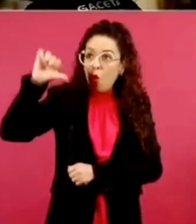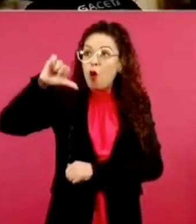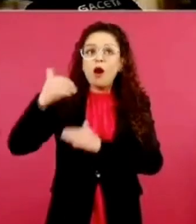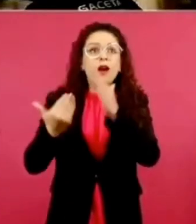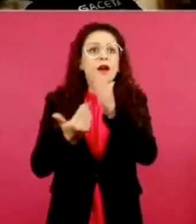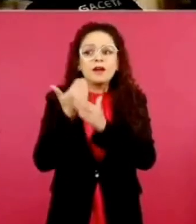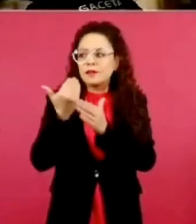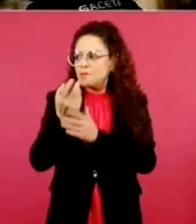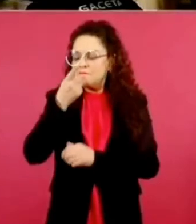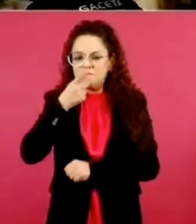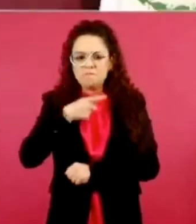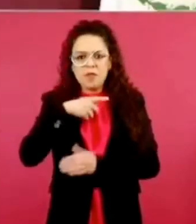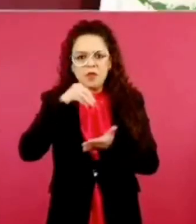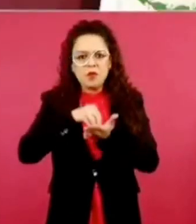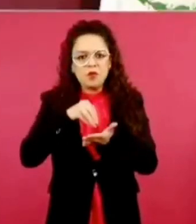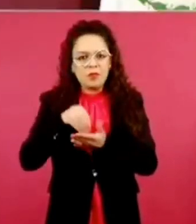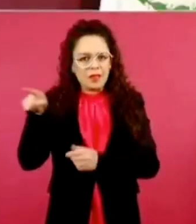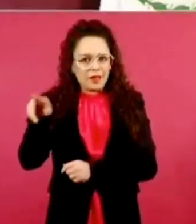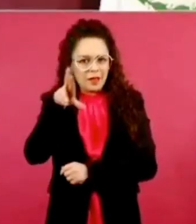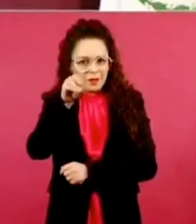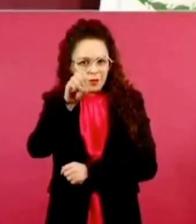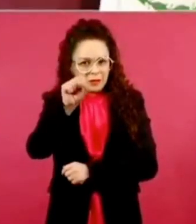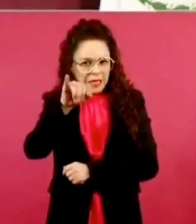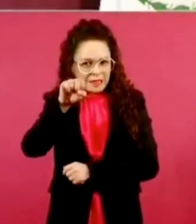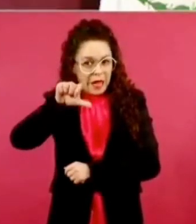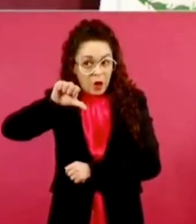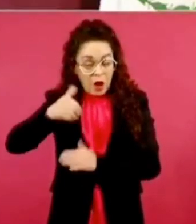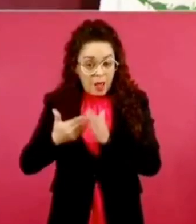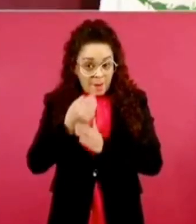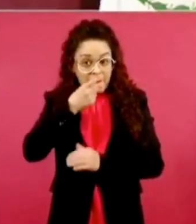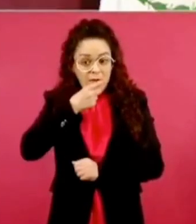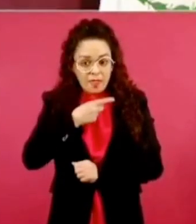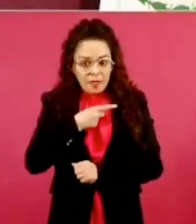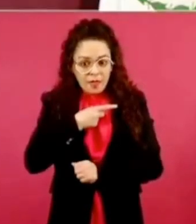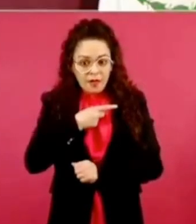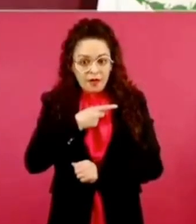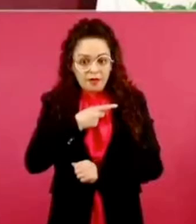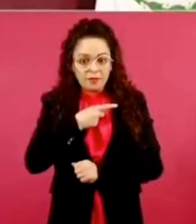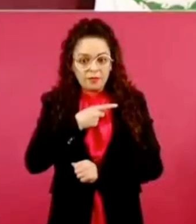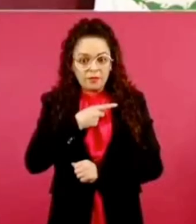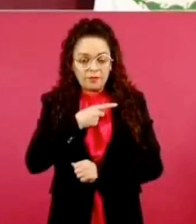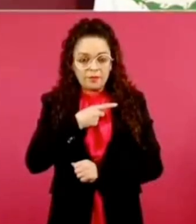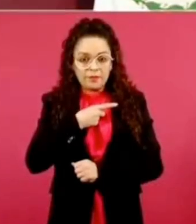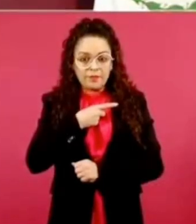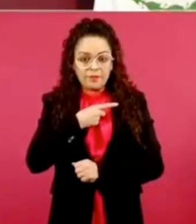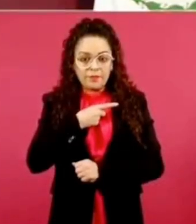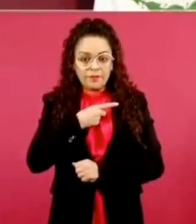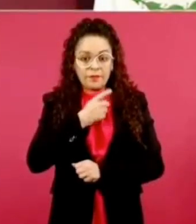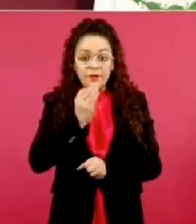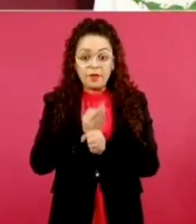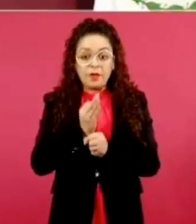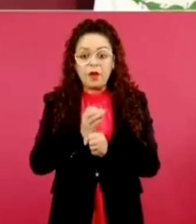de que ya se va a lograr la reintegración